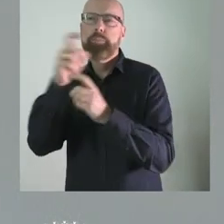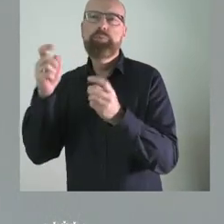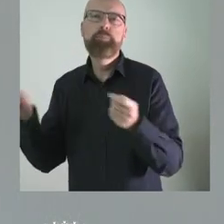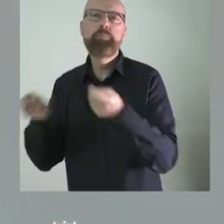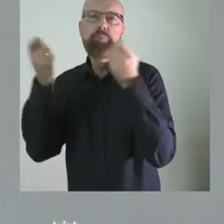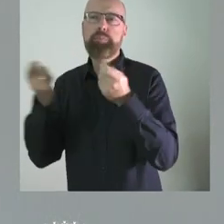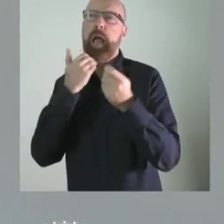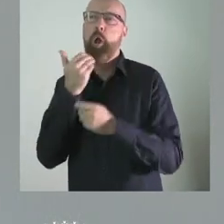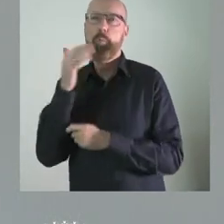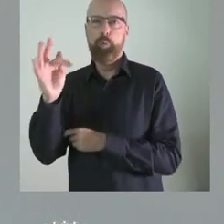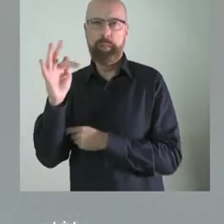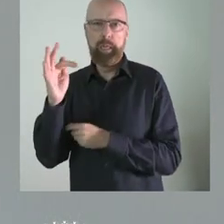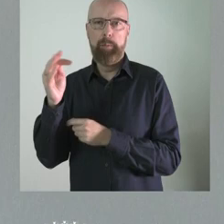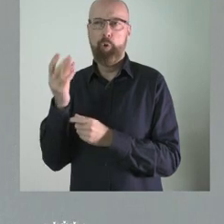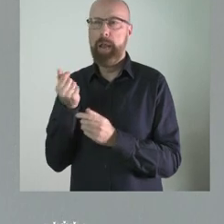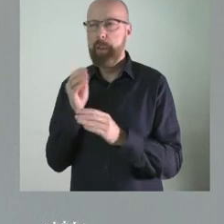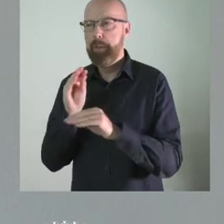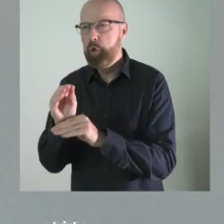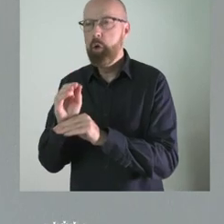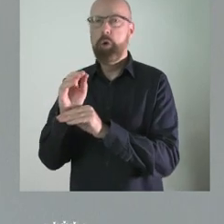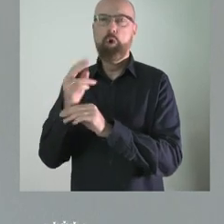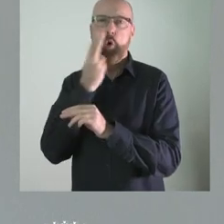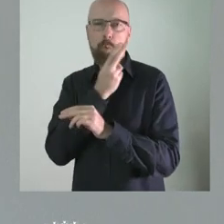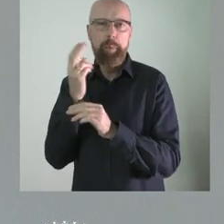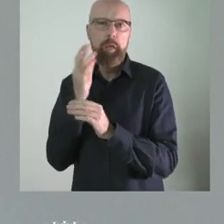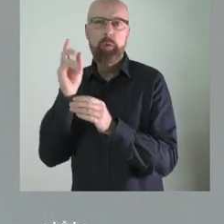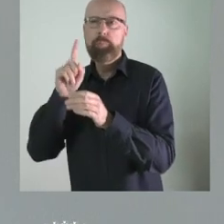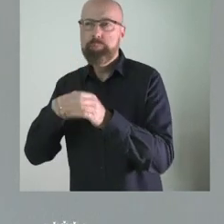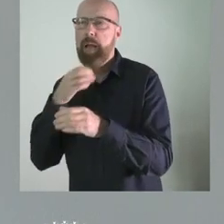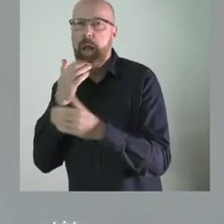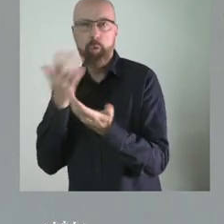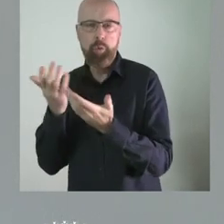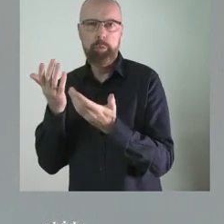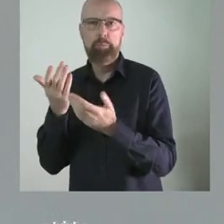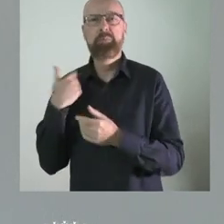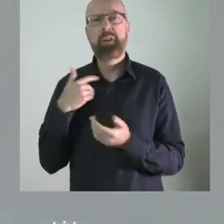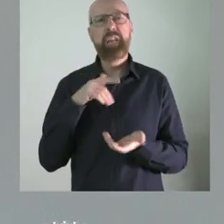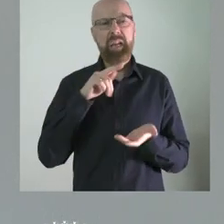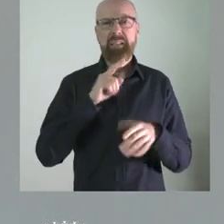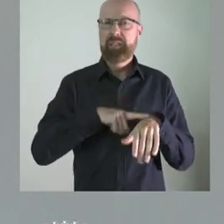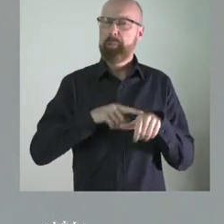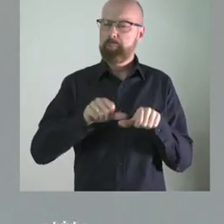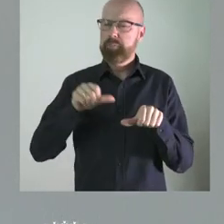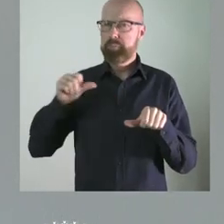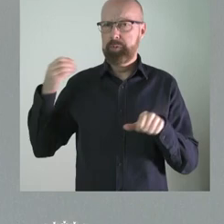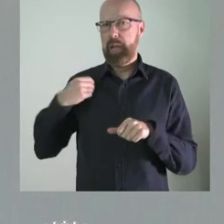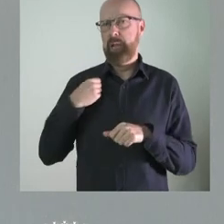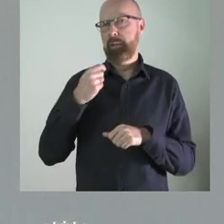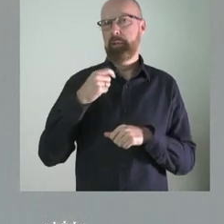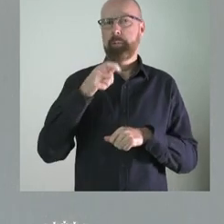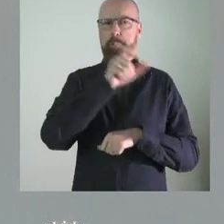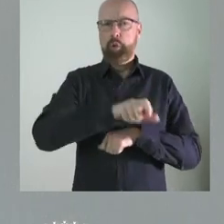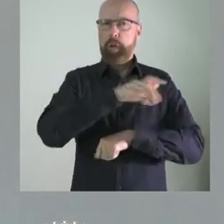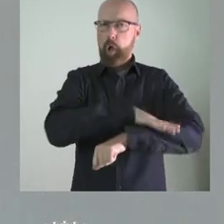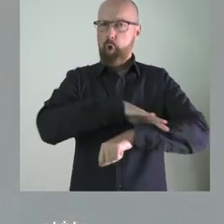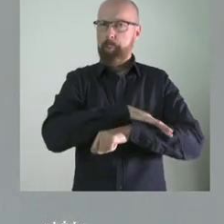actuación algún compromiso llevamos algún tiempo que cuando el presidente del gobierno la vicepresidenta ayer u otras personas del gobierno